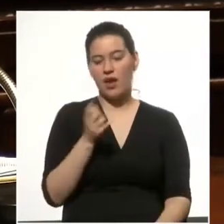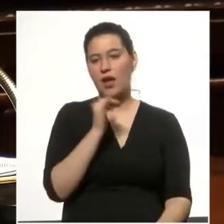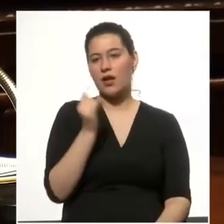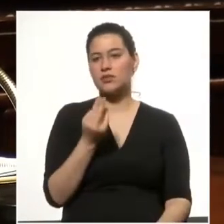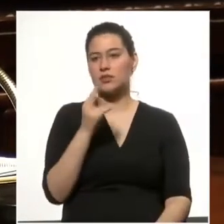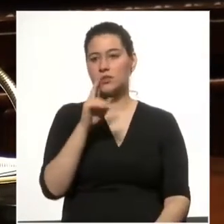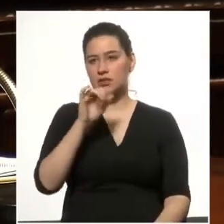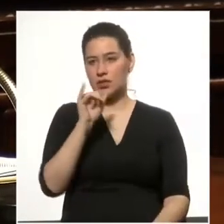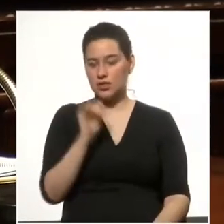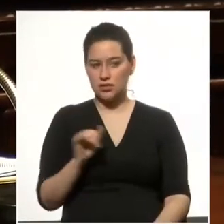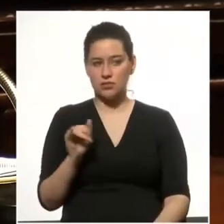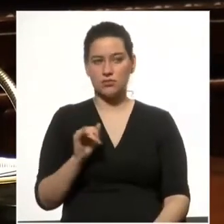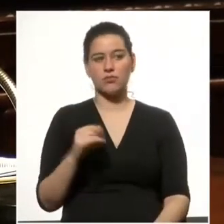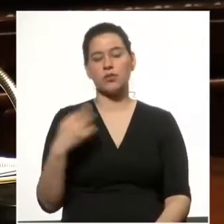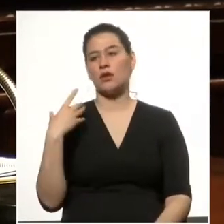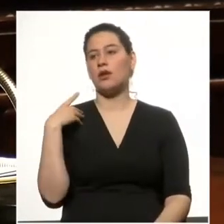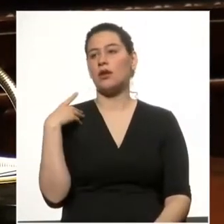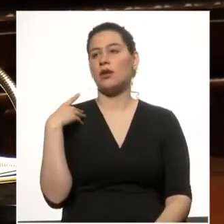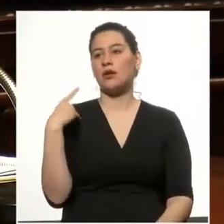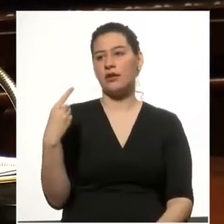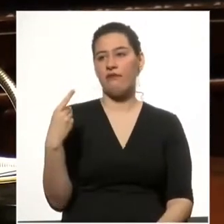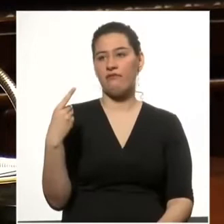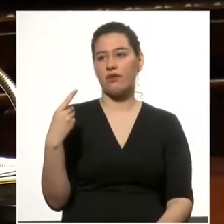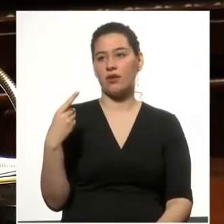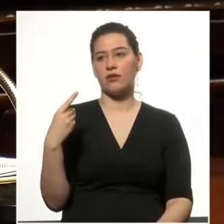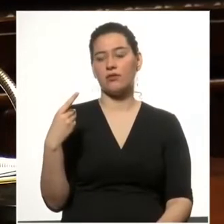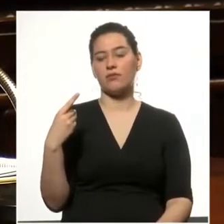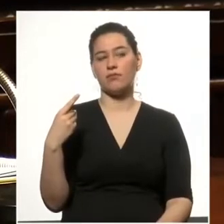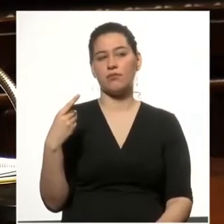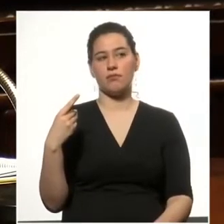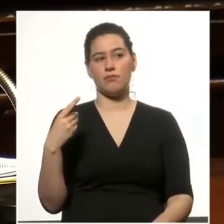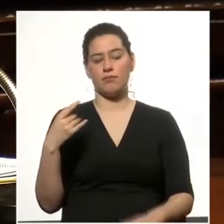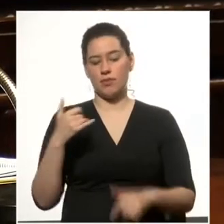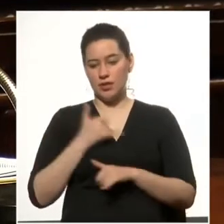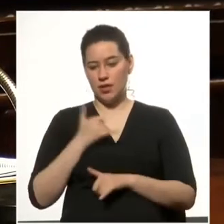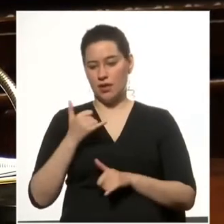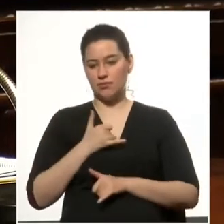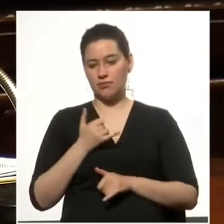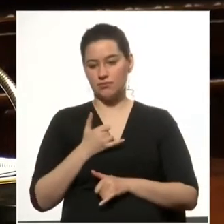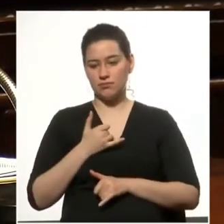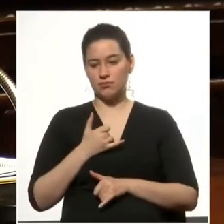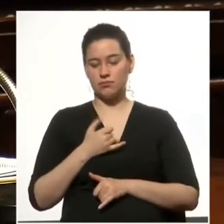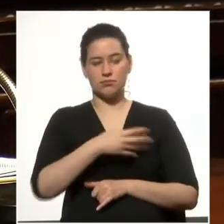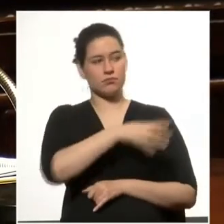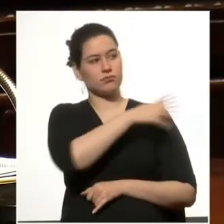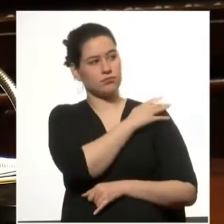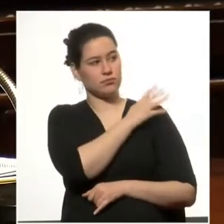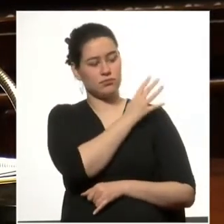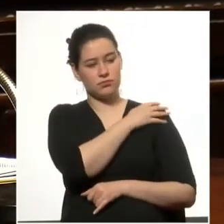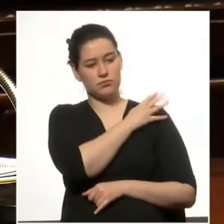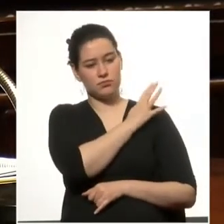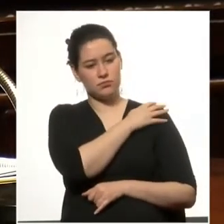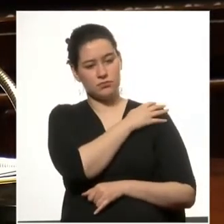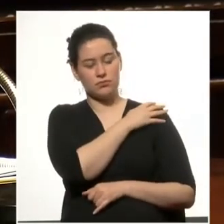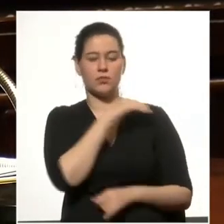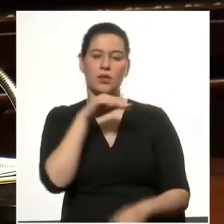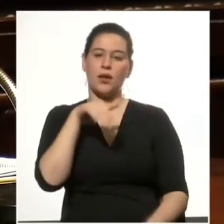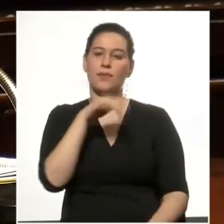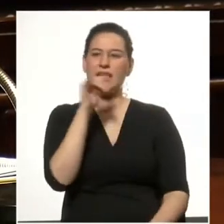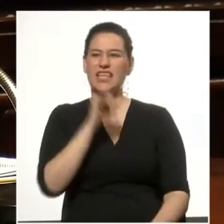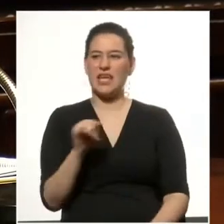del entonces jefe de la Dirección Personal Militar del Ministerio de Defensa Nacional, coronel Edgardo